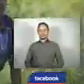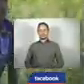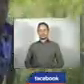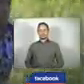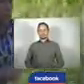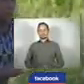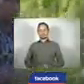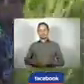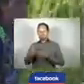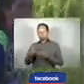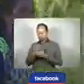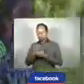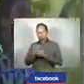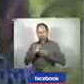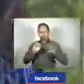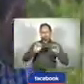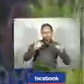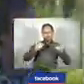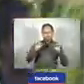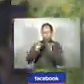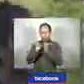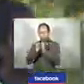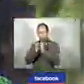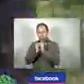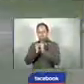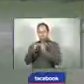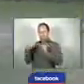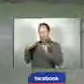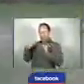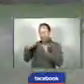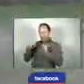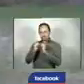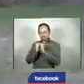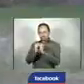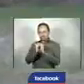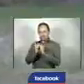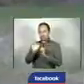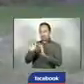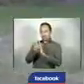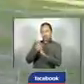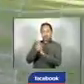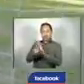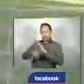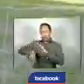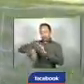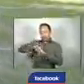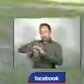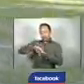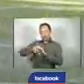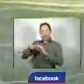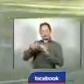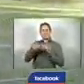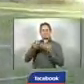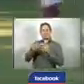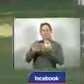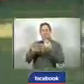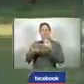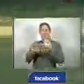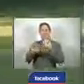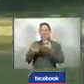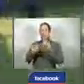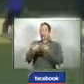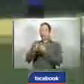El estudio y el deporte han ido de la mano en estos años, y gracias a su talento en el fútbol, fue acreedora de una beca